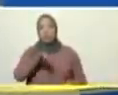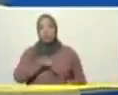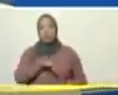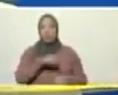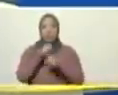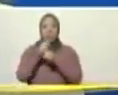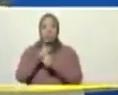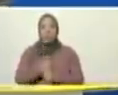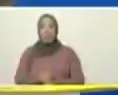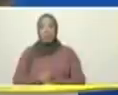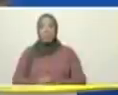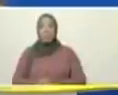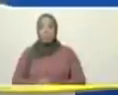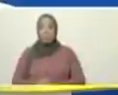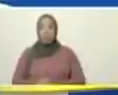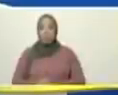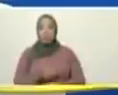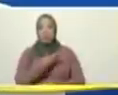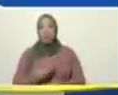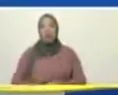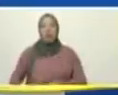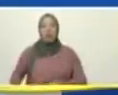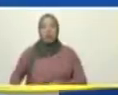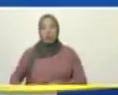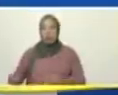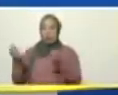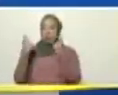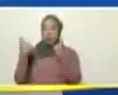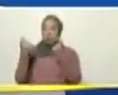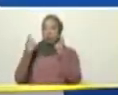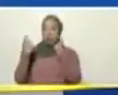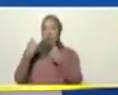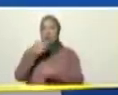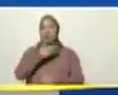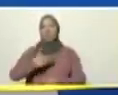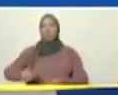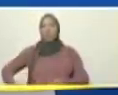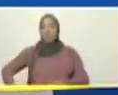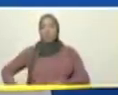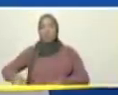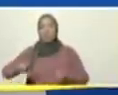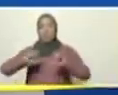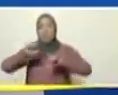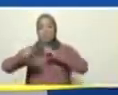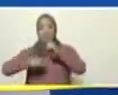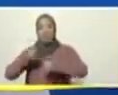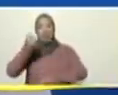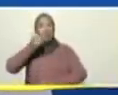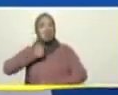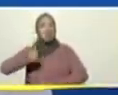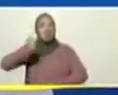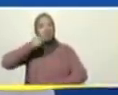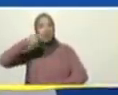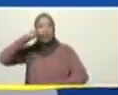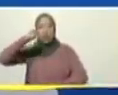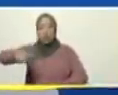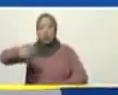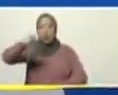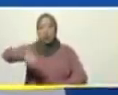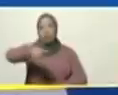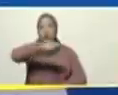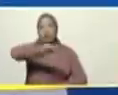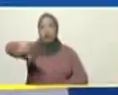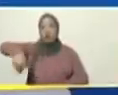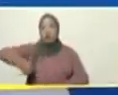que pues llevamos esas enseñanzas para nuestros países, para fortalecer la lucha popular, para fortalecer